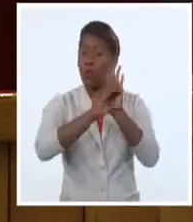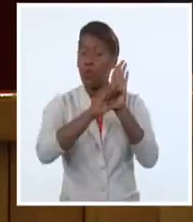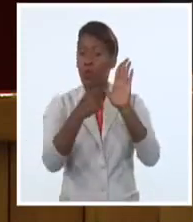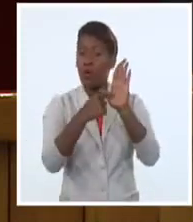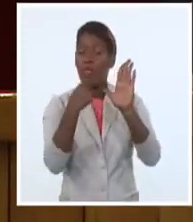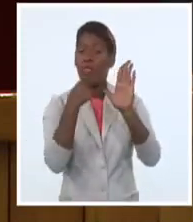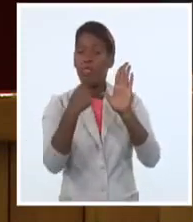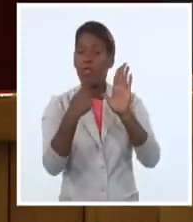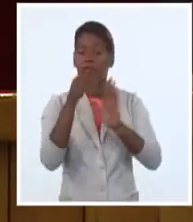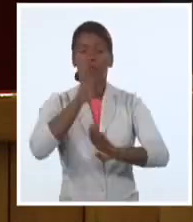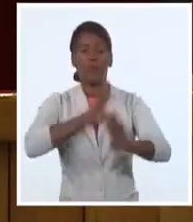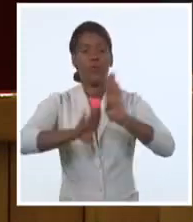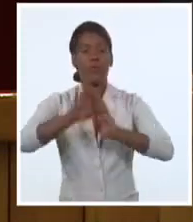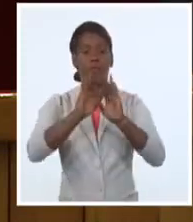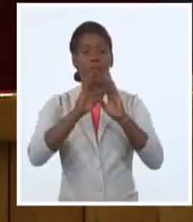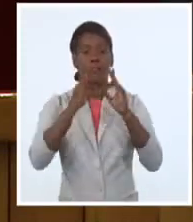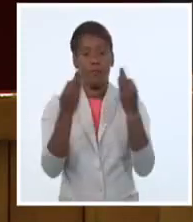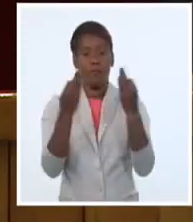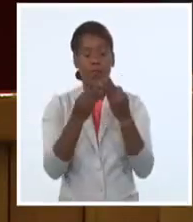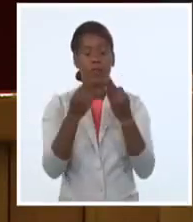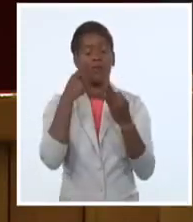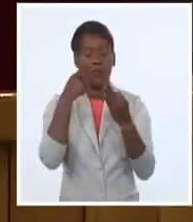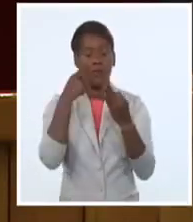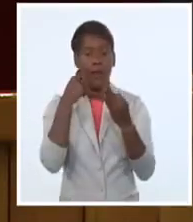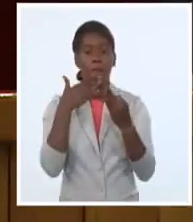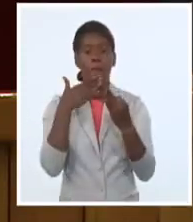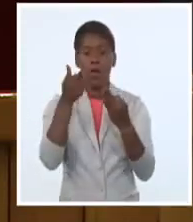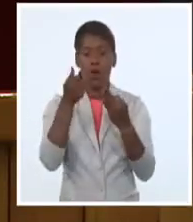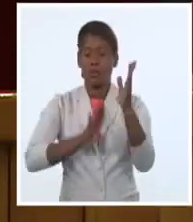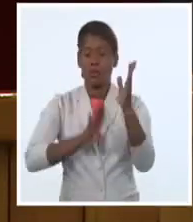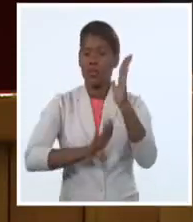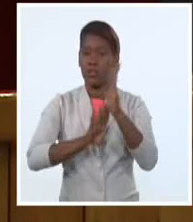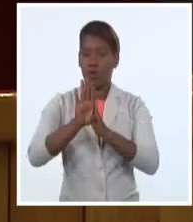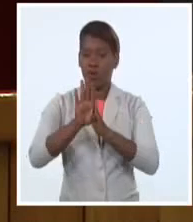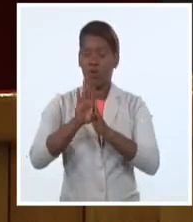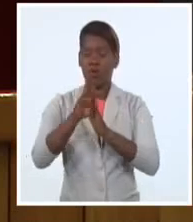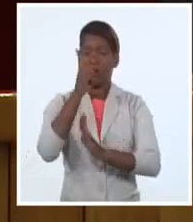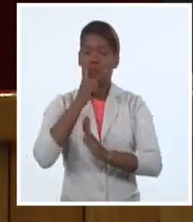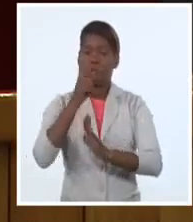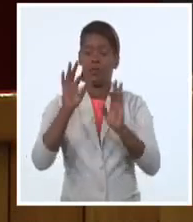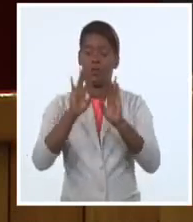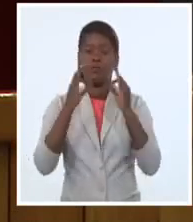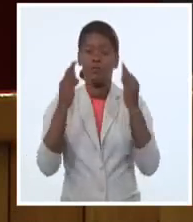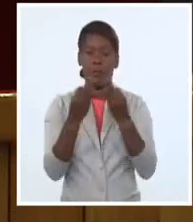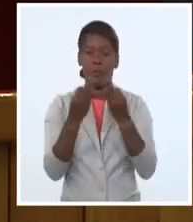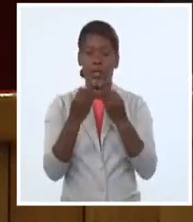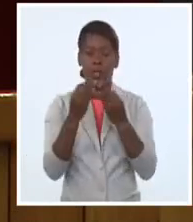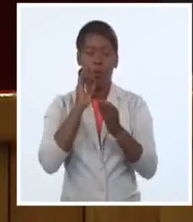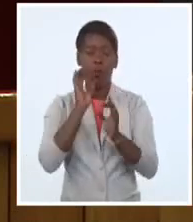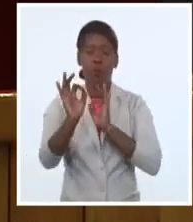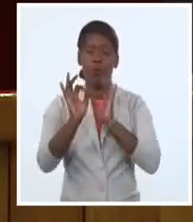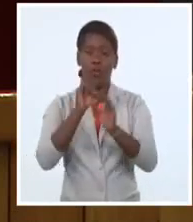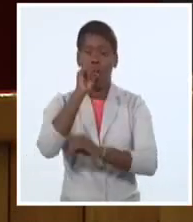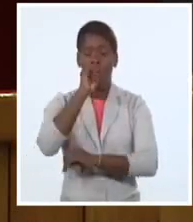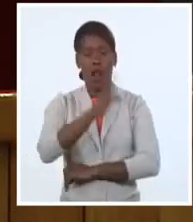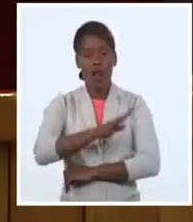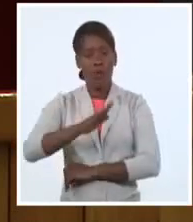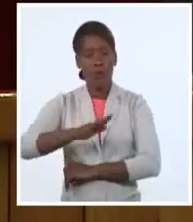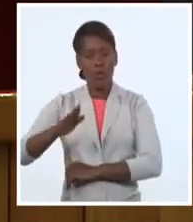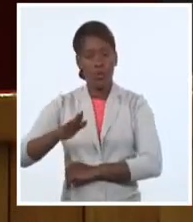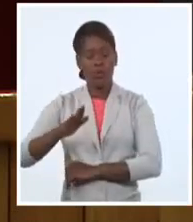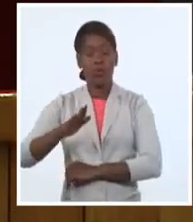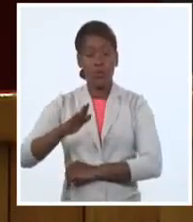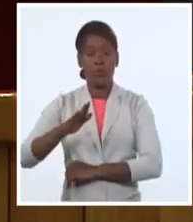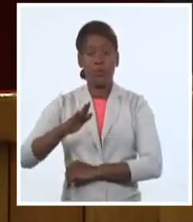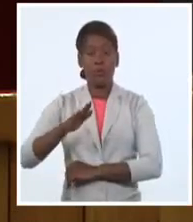que pondrá a Cuba entre los países más avanzados del mundo en materia familiar a favor de las niñas, niños,